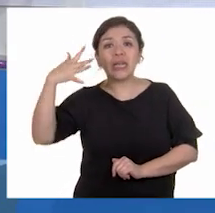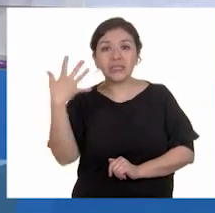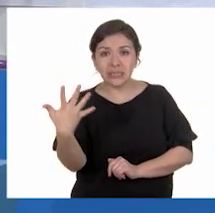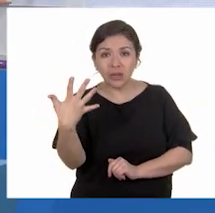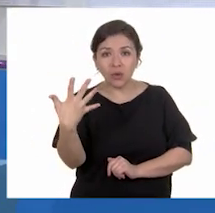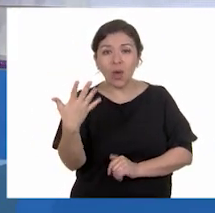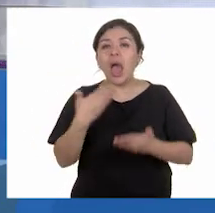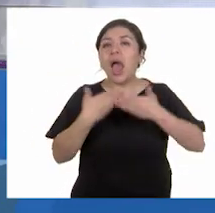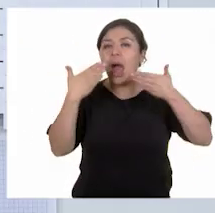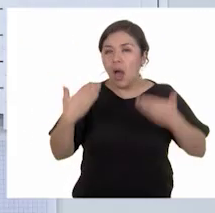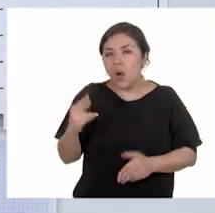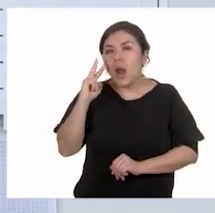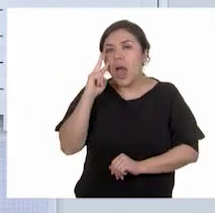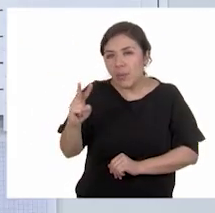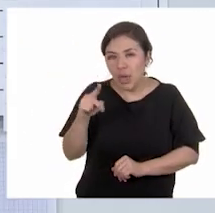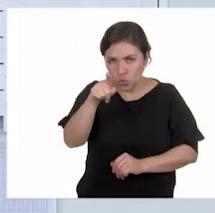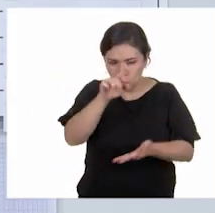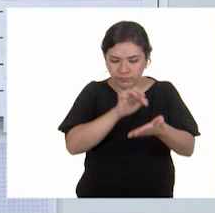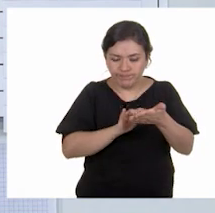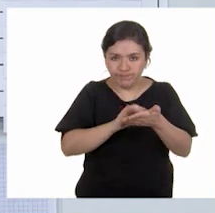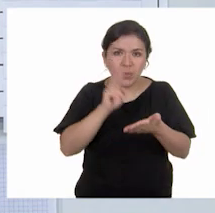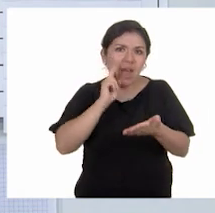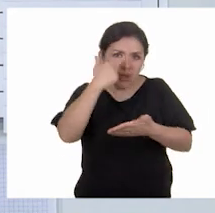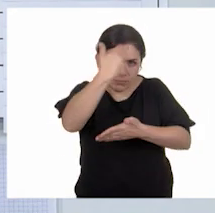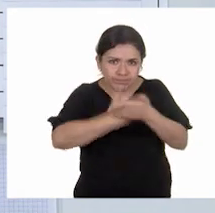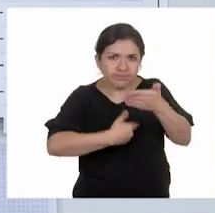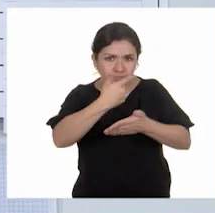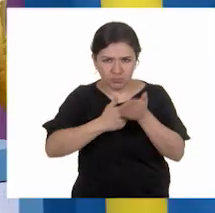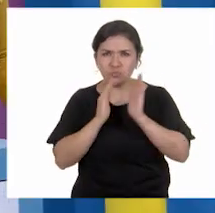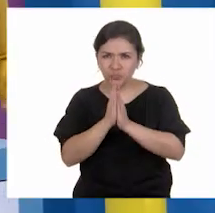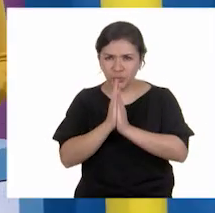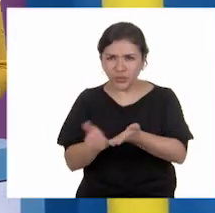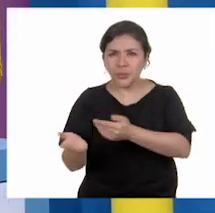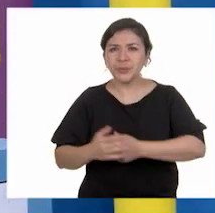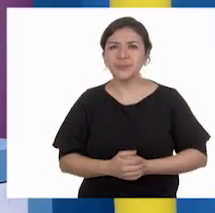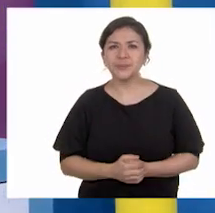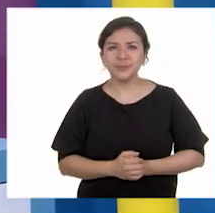19.75. Vamos a verificar el resultado, por favor, Larisa.